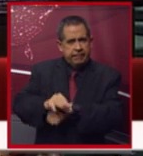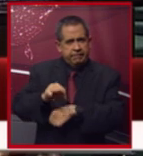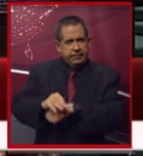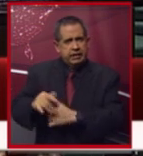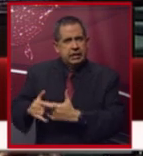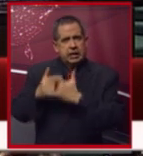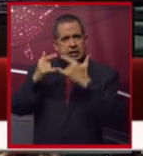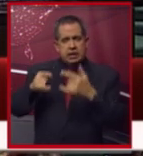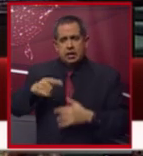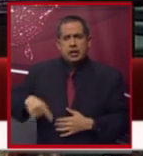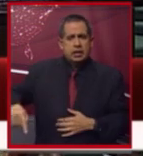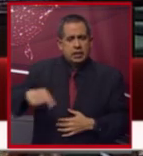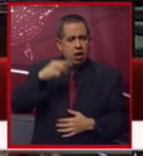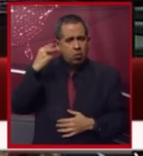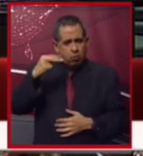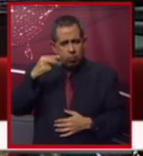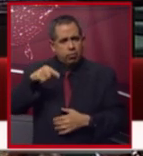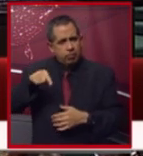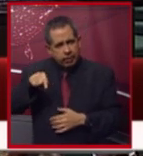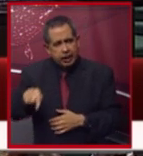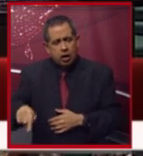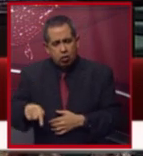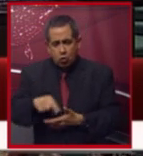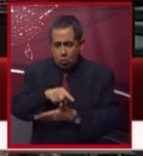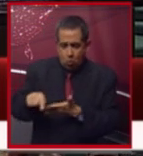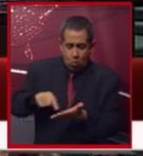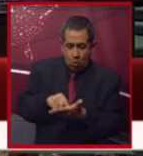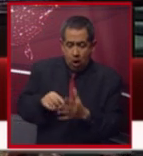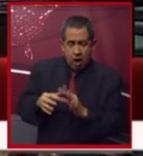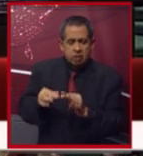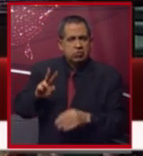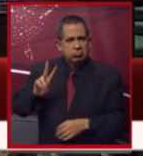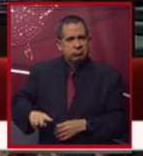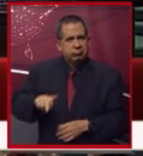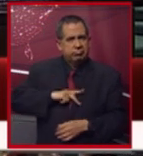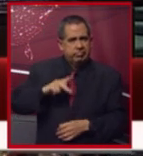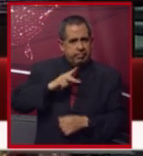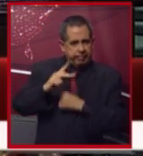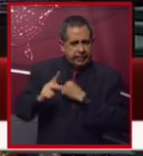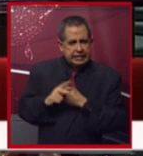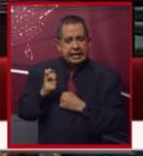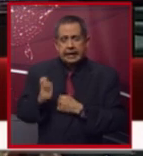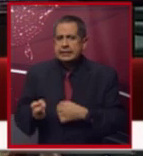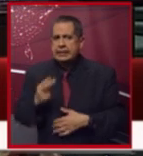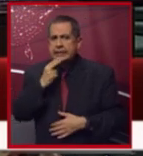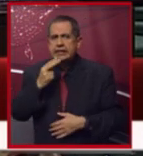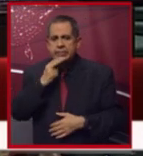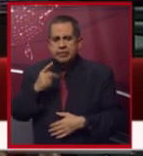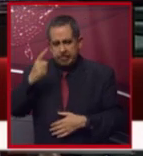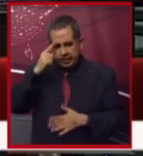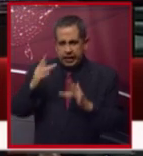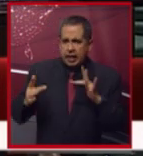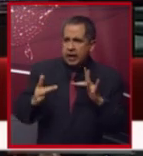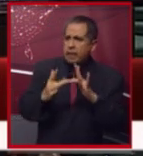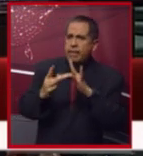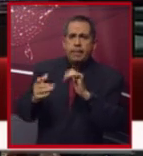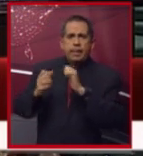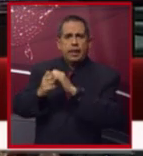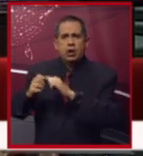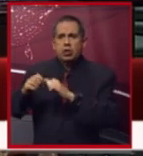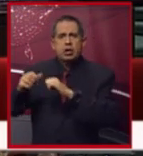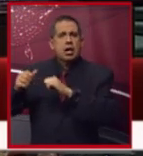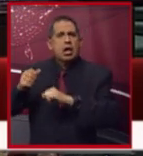histórica. Este puerto, este espacio geográfico de nuestro país ha sido el puente que ha conectado al viejo y al